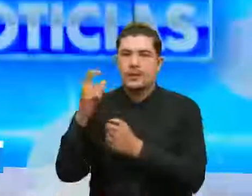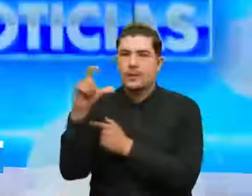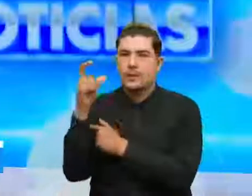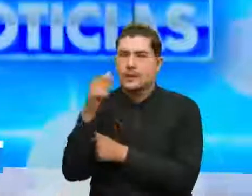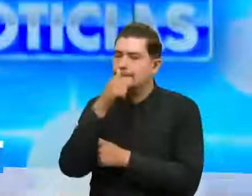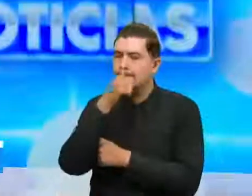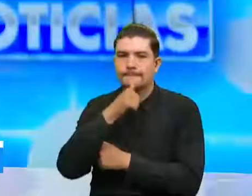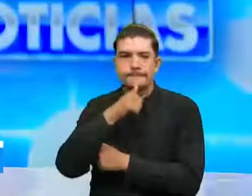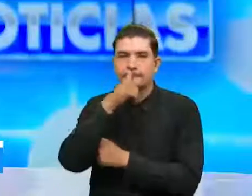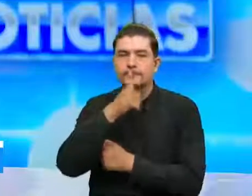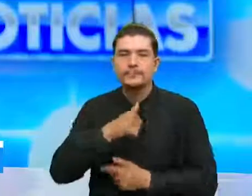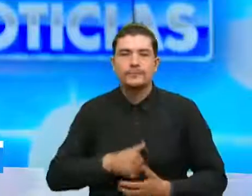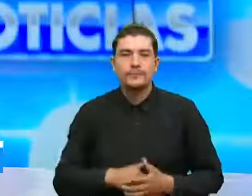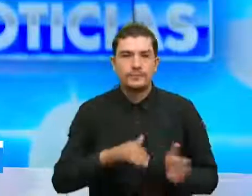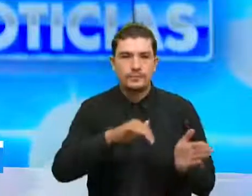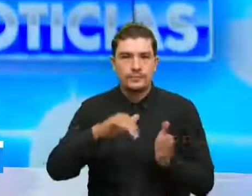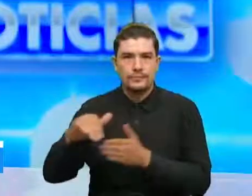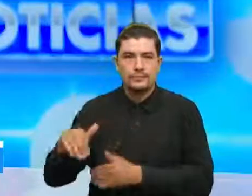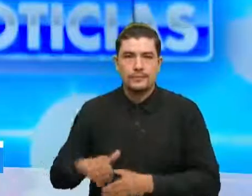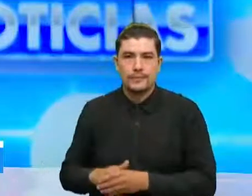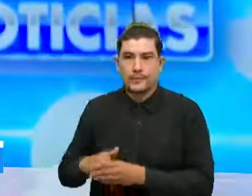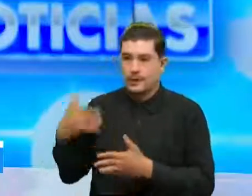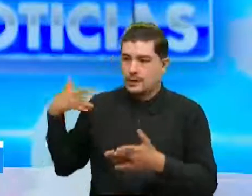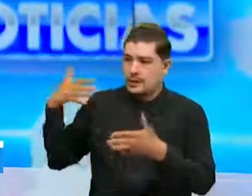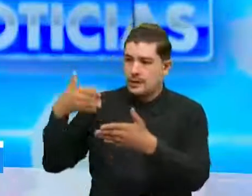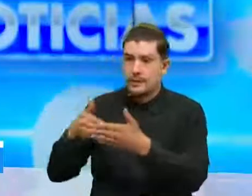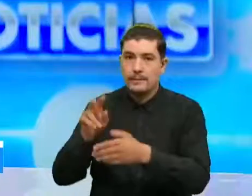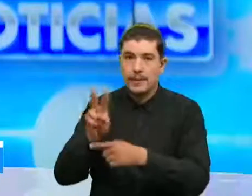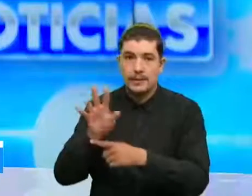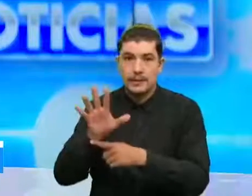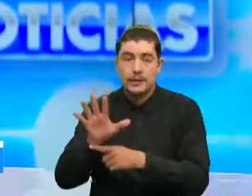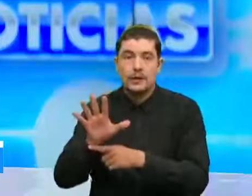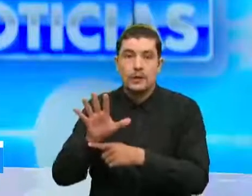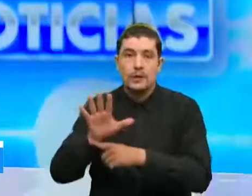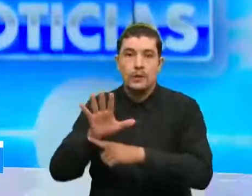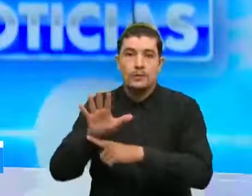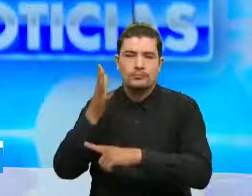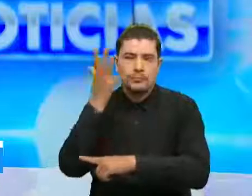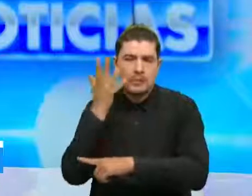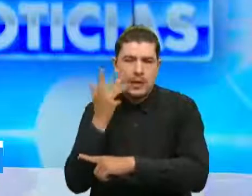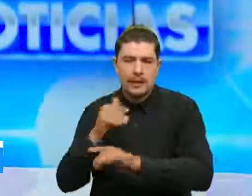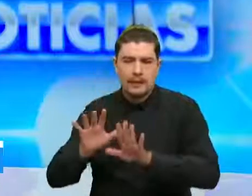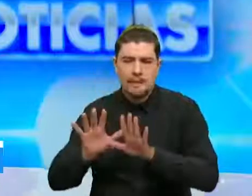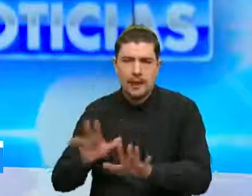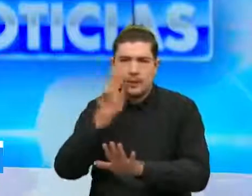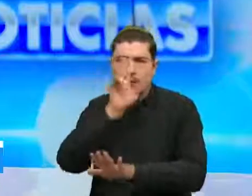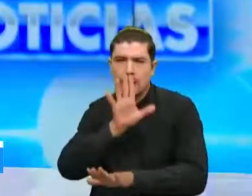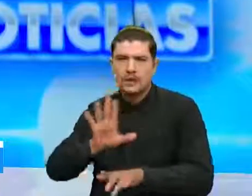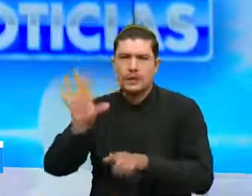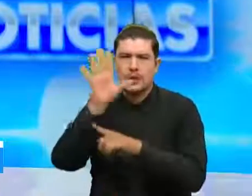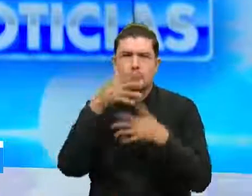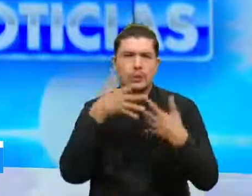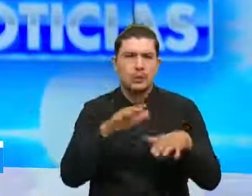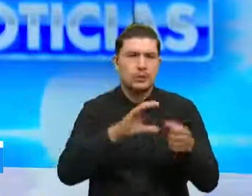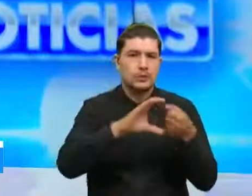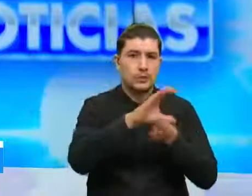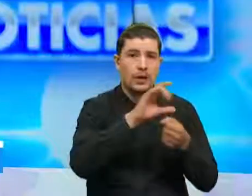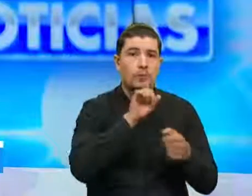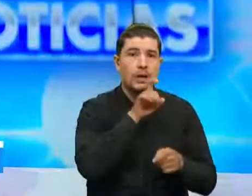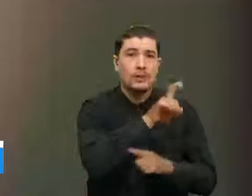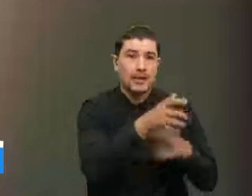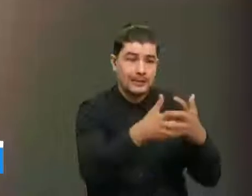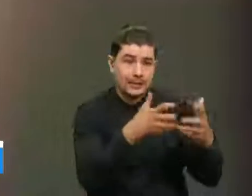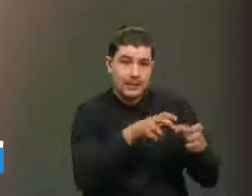es que se han presentado durante los 25 días de paro dejan millonarias pérdidas en el sistema de transporte público de bucaramanga